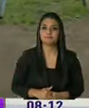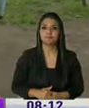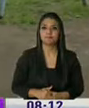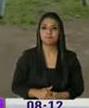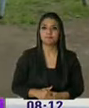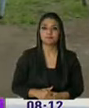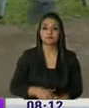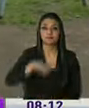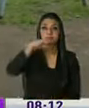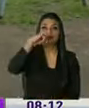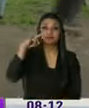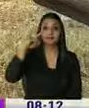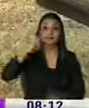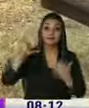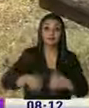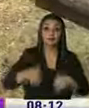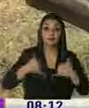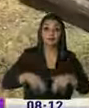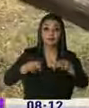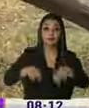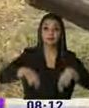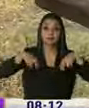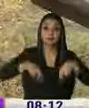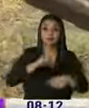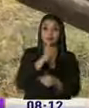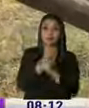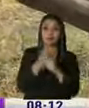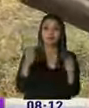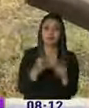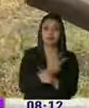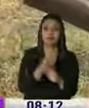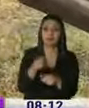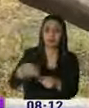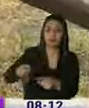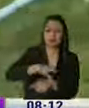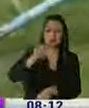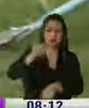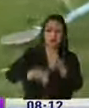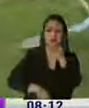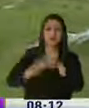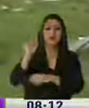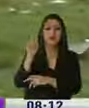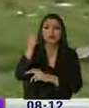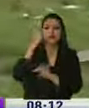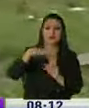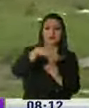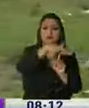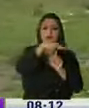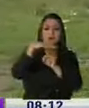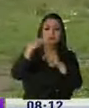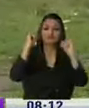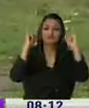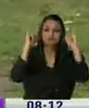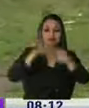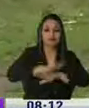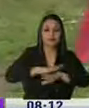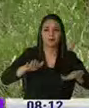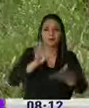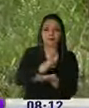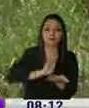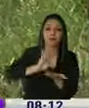Los pequeños se atreven a jugar en este parque a pesar del riesgo de lastimarse, siendo el único espacio de distracción en el barrio Proyecto